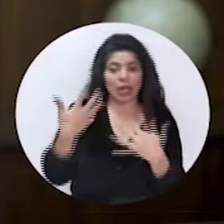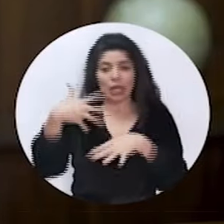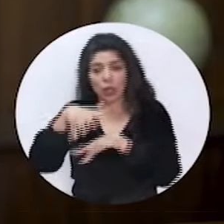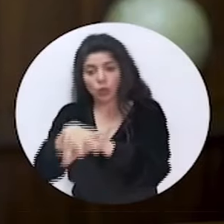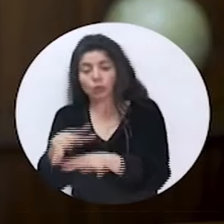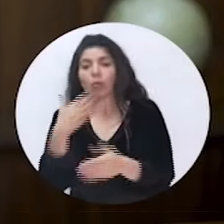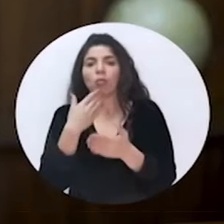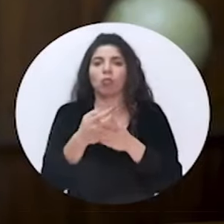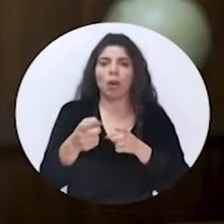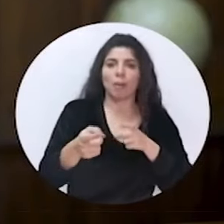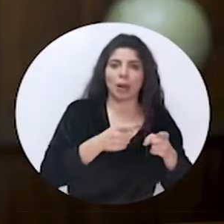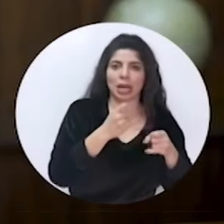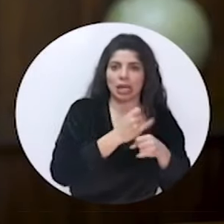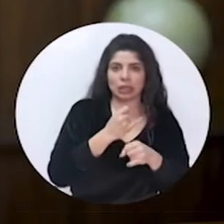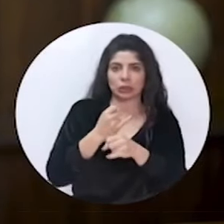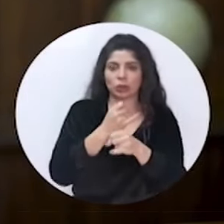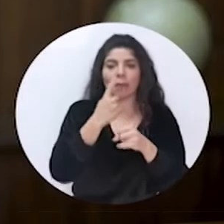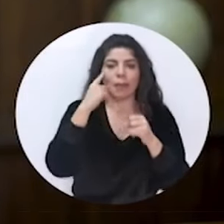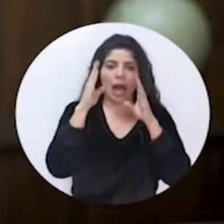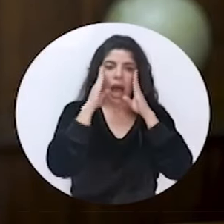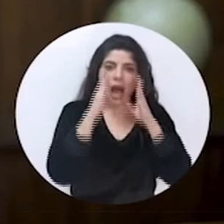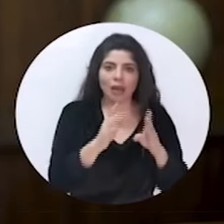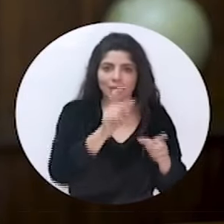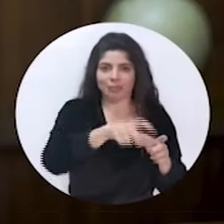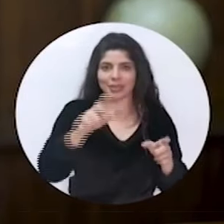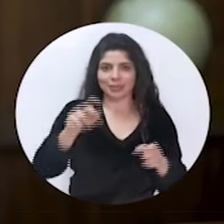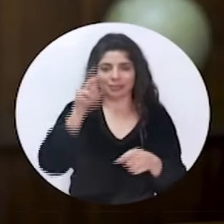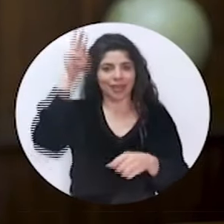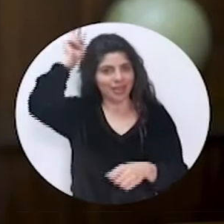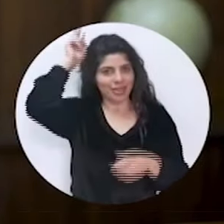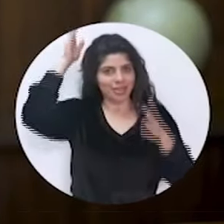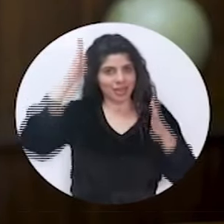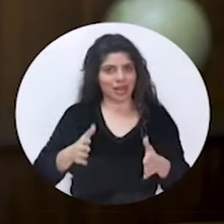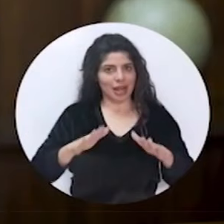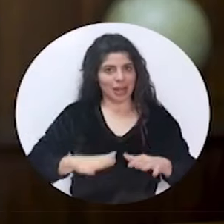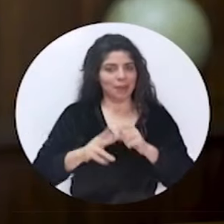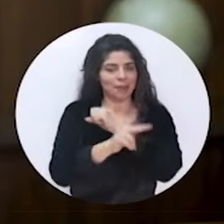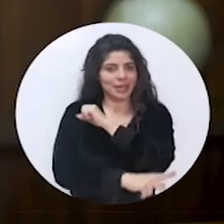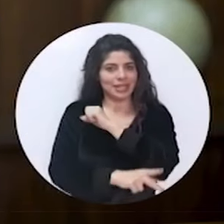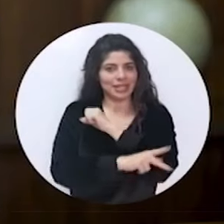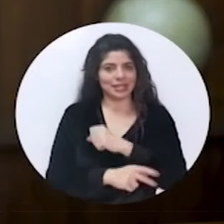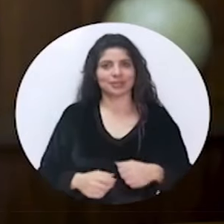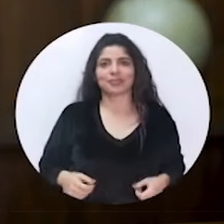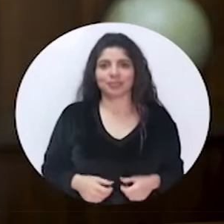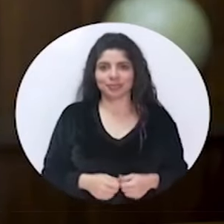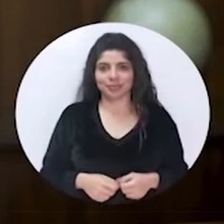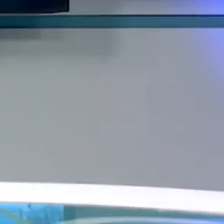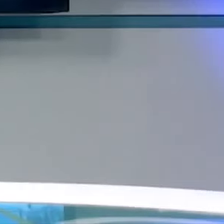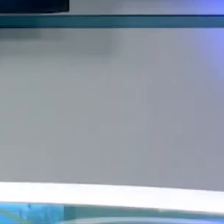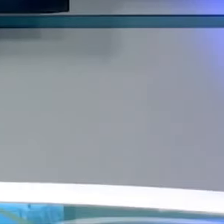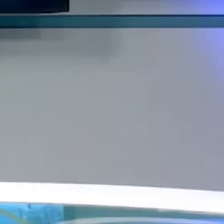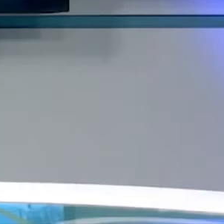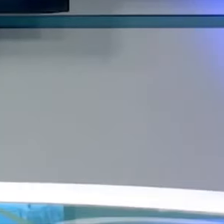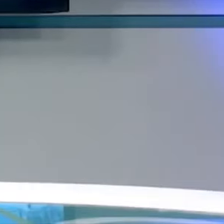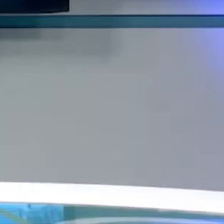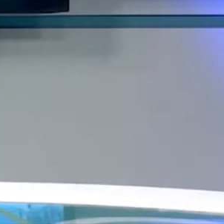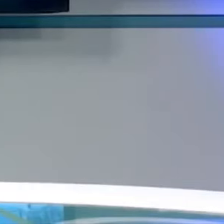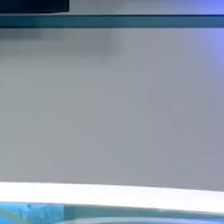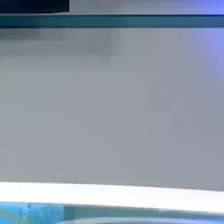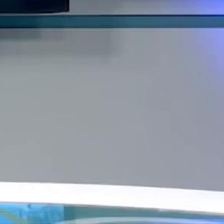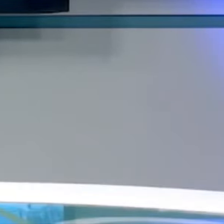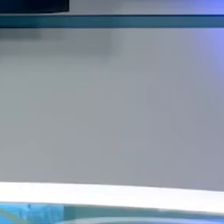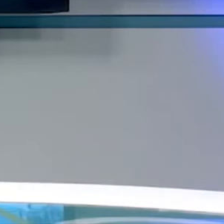de los pueblos, la inclusión y la eficiencia institucional en la atención de la población indígena del país. Siempre